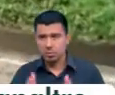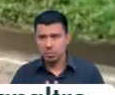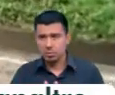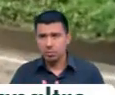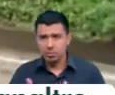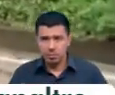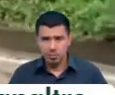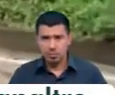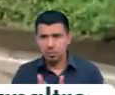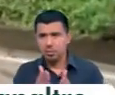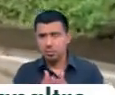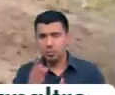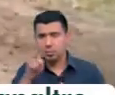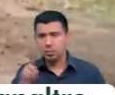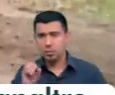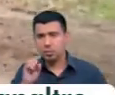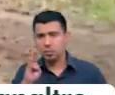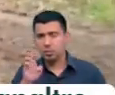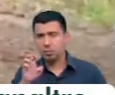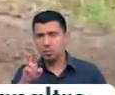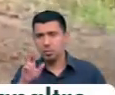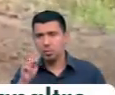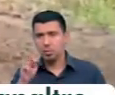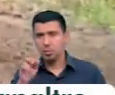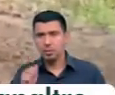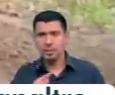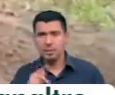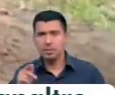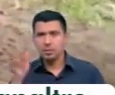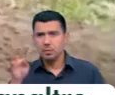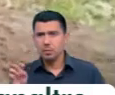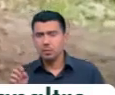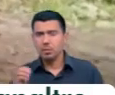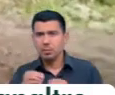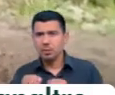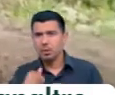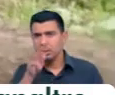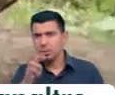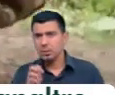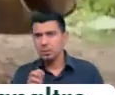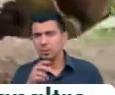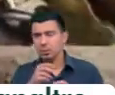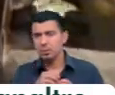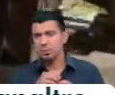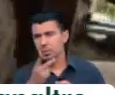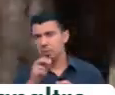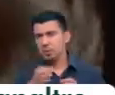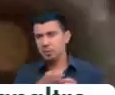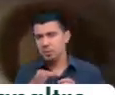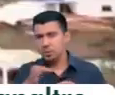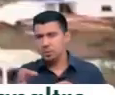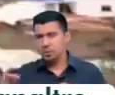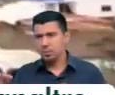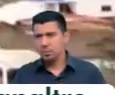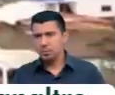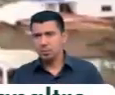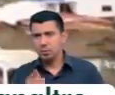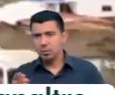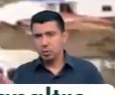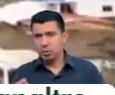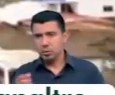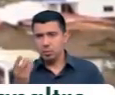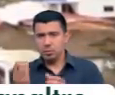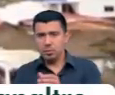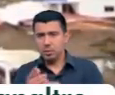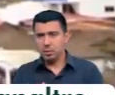soberanía exactamente en El Paso del kilómetro 19 + 800 Vereda San Josecito que pertenece al municipio de labateca en donde el